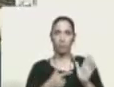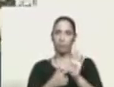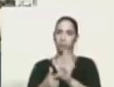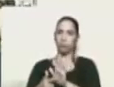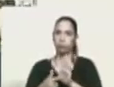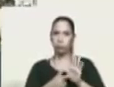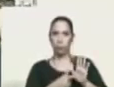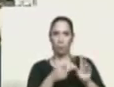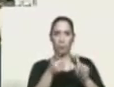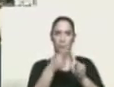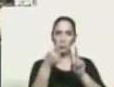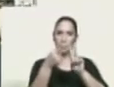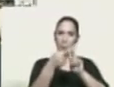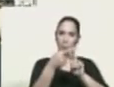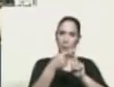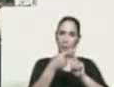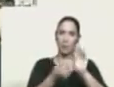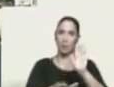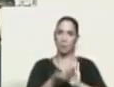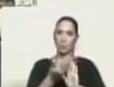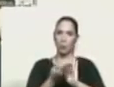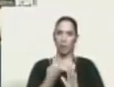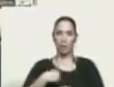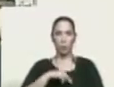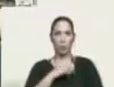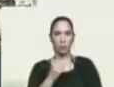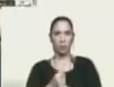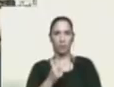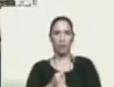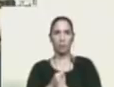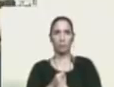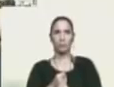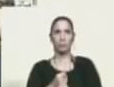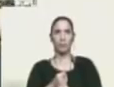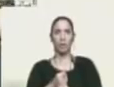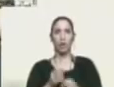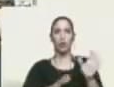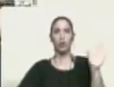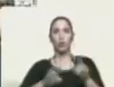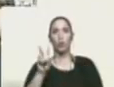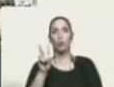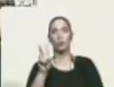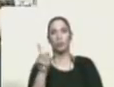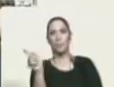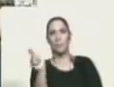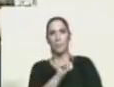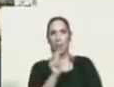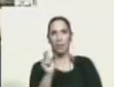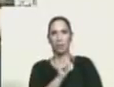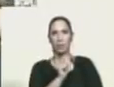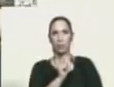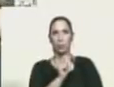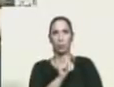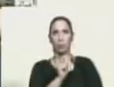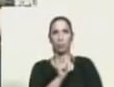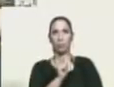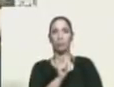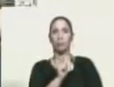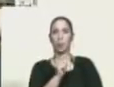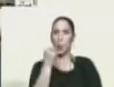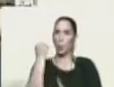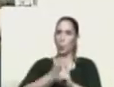más importantes de nuestra gestión. En 12 meses, por ejemplo, la lucha en contra